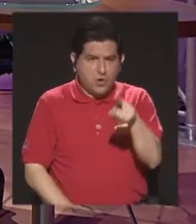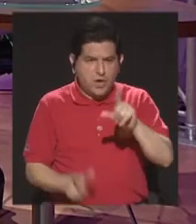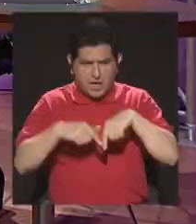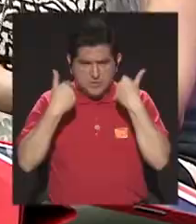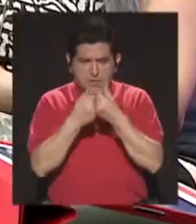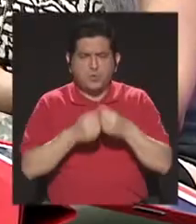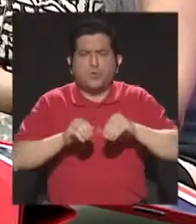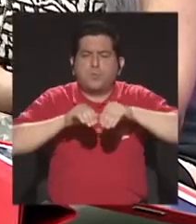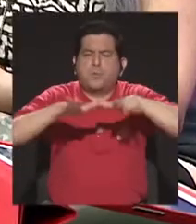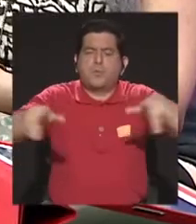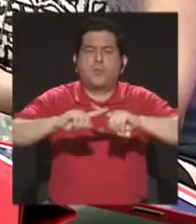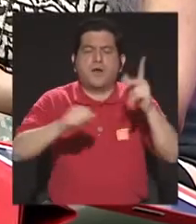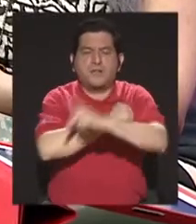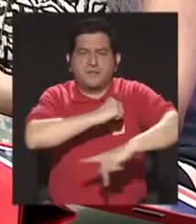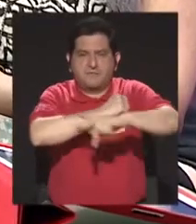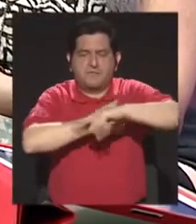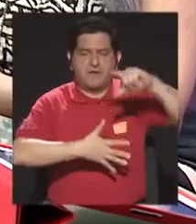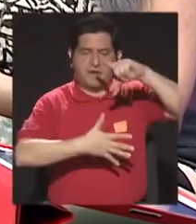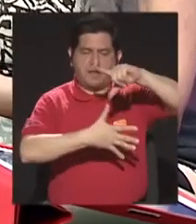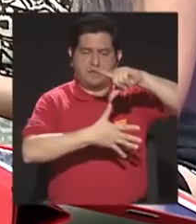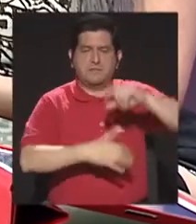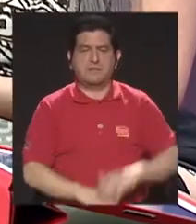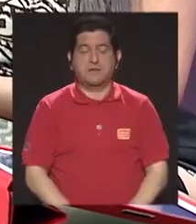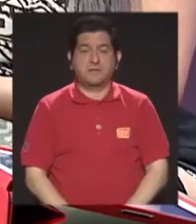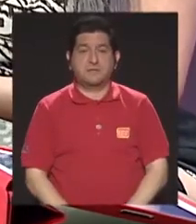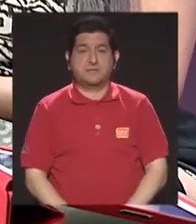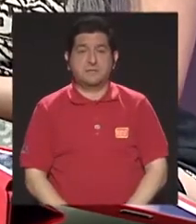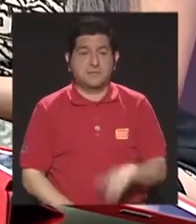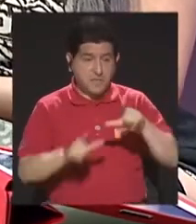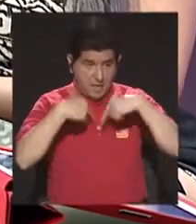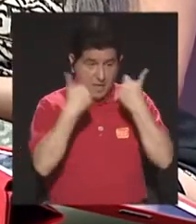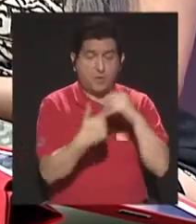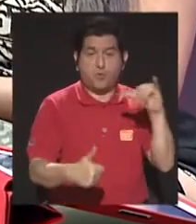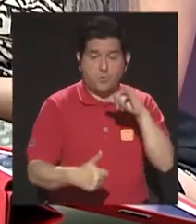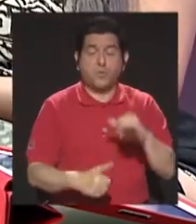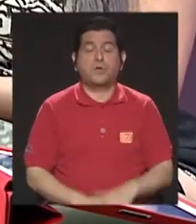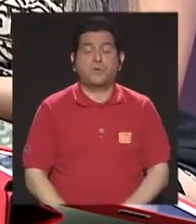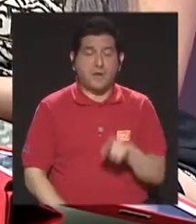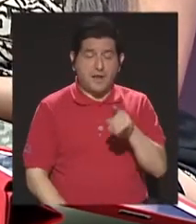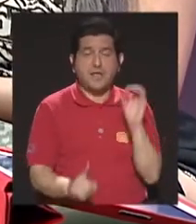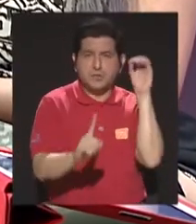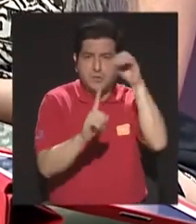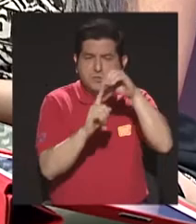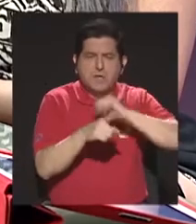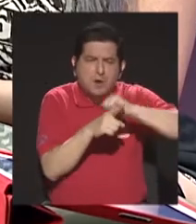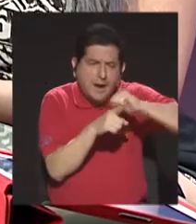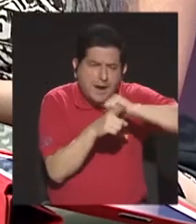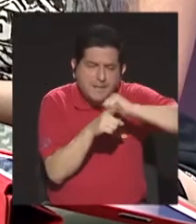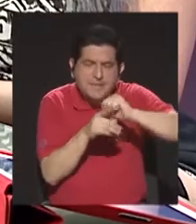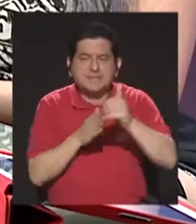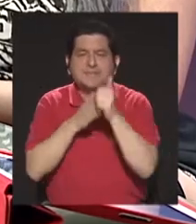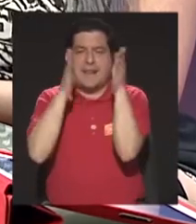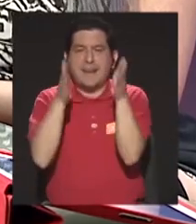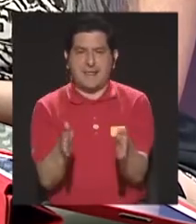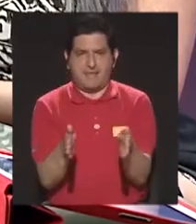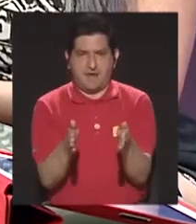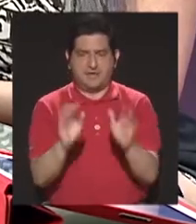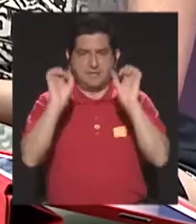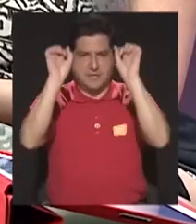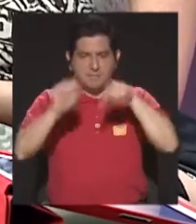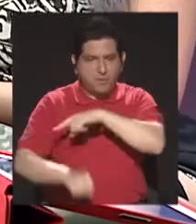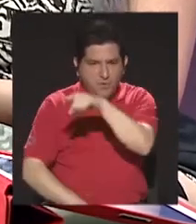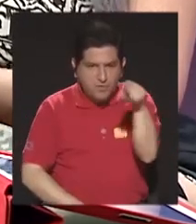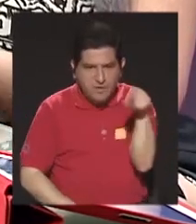se expanda a otros países de Latinoamérica. Porque Hollaback también se dedica a eso, a capacitar líderes que